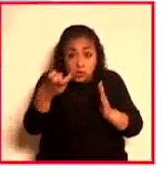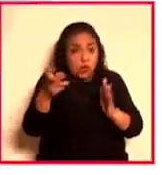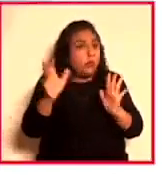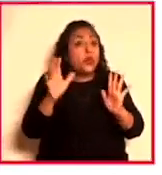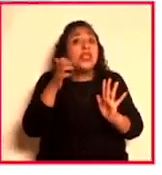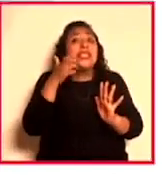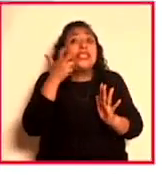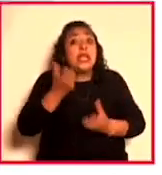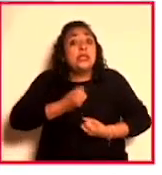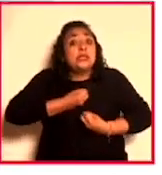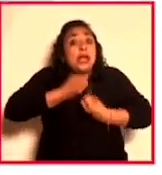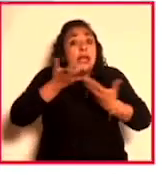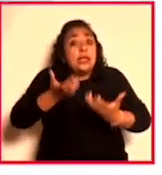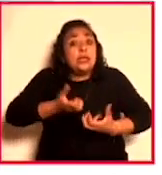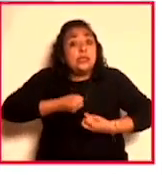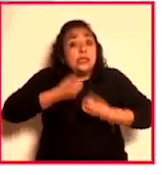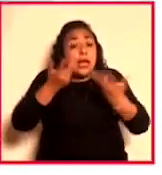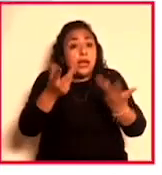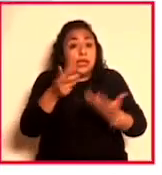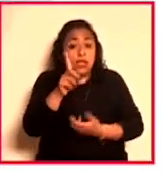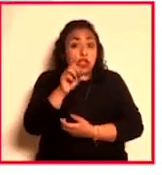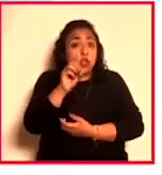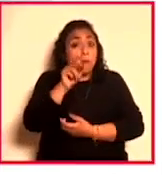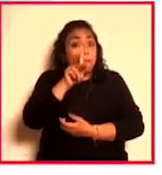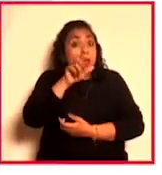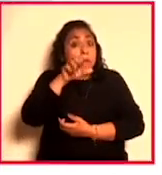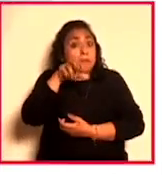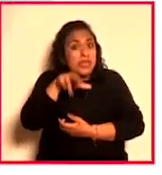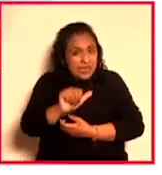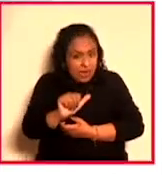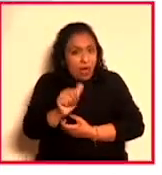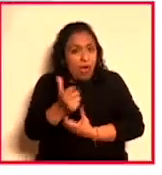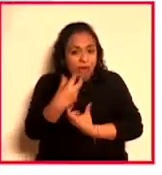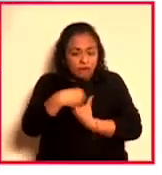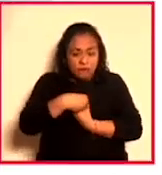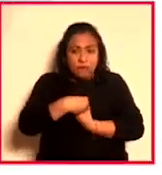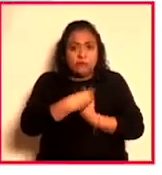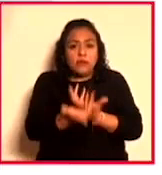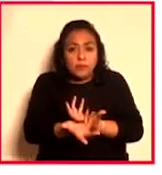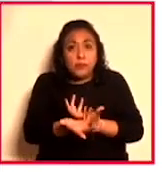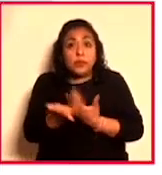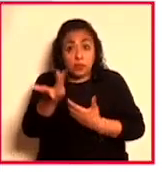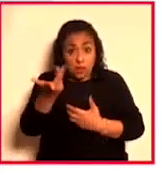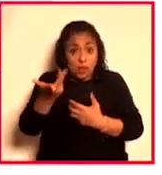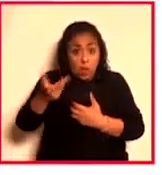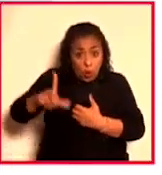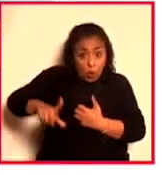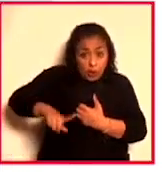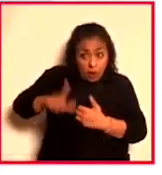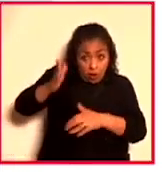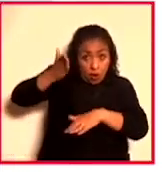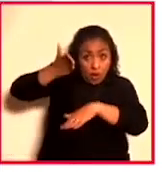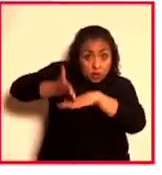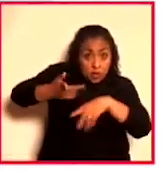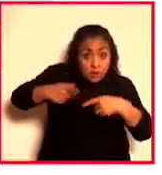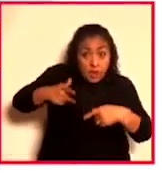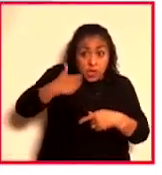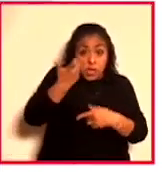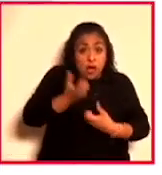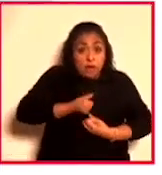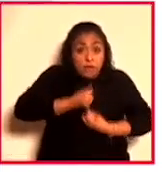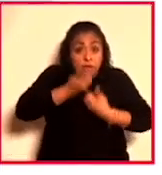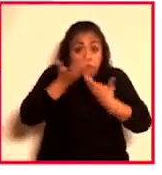la liberación de su propia dopamina. La pregunta es, ¿el Estado puede castigar a una persona que busca liberar